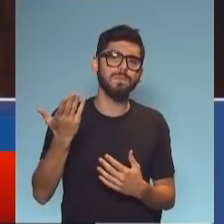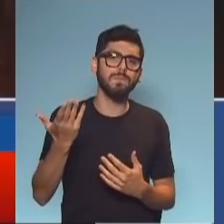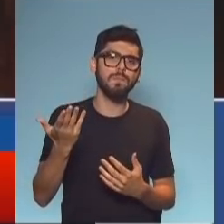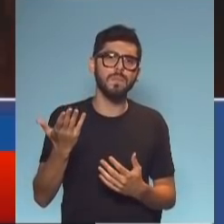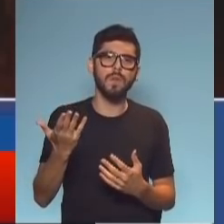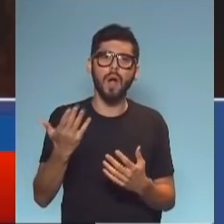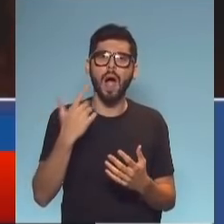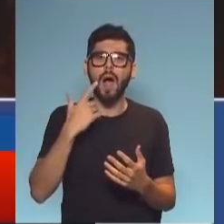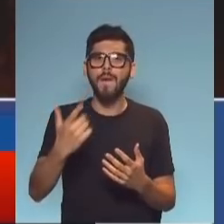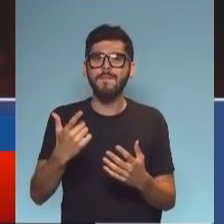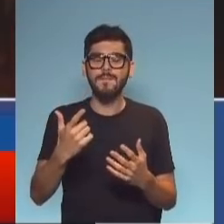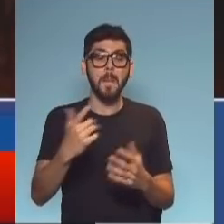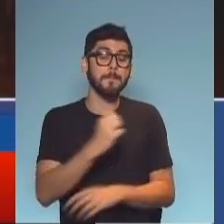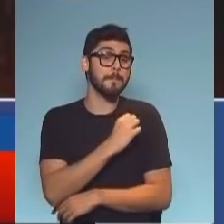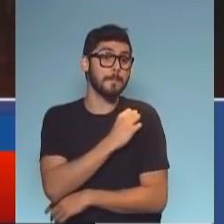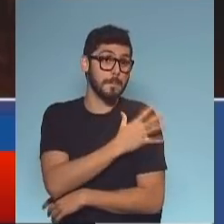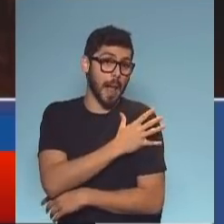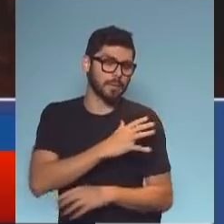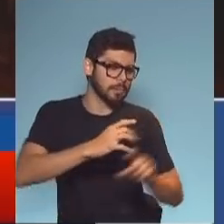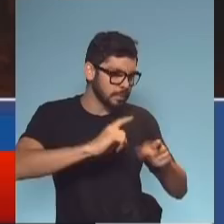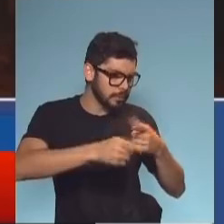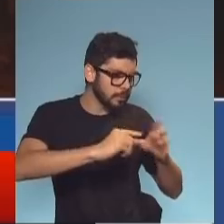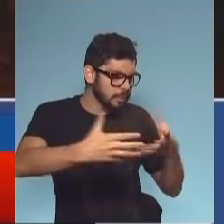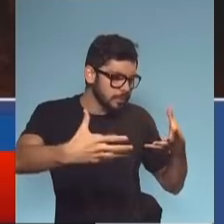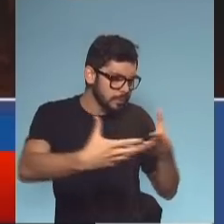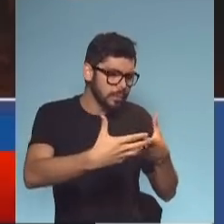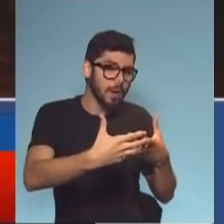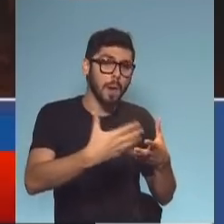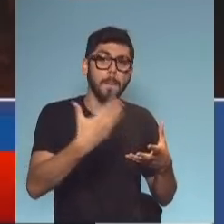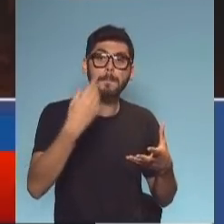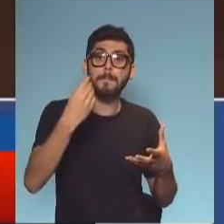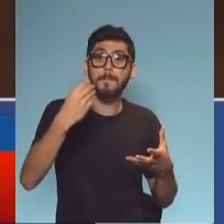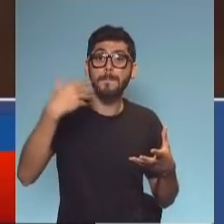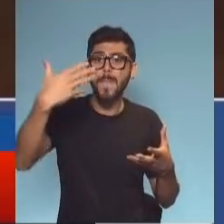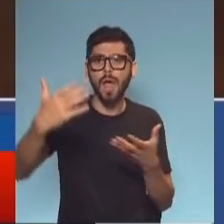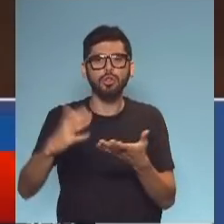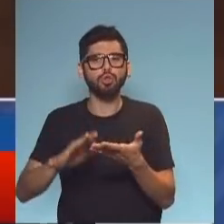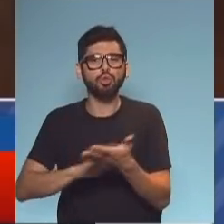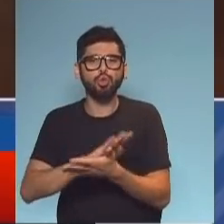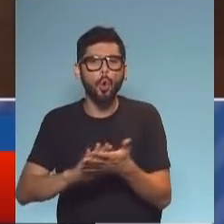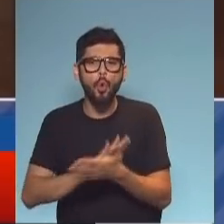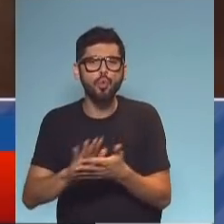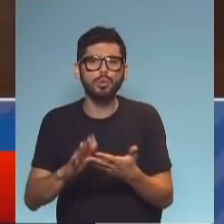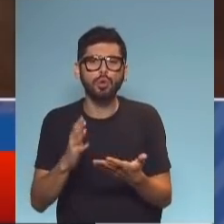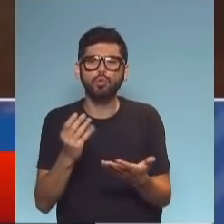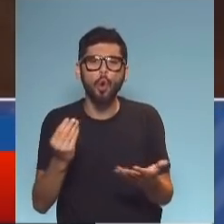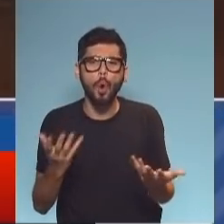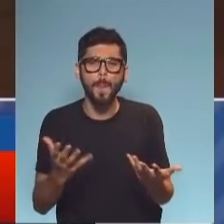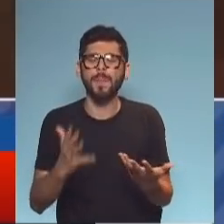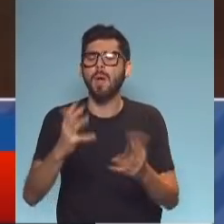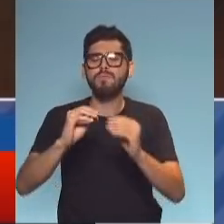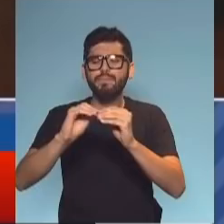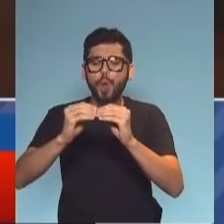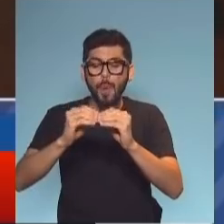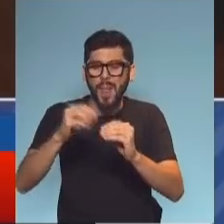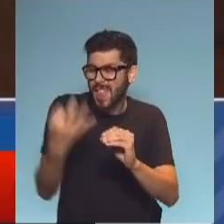frente unificado en Palestina para negociar algún tipo de salida o resolución a este conflicto. Estoy hablando del conflicto de